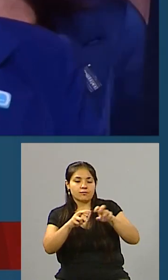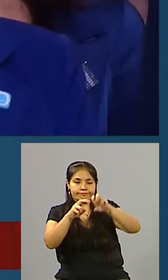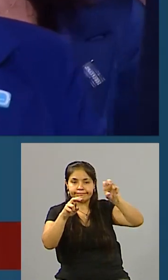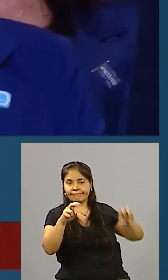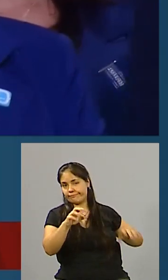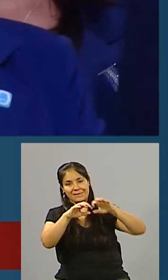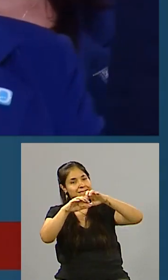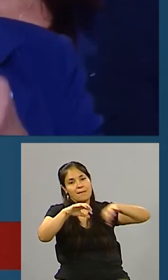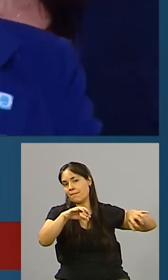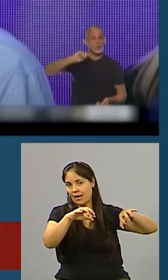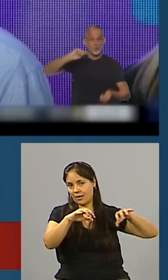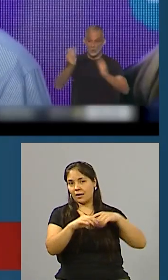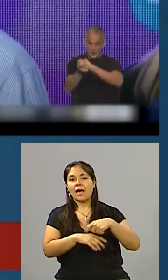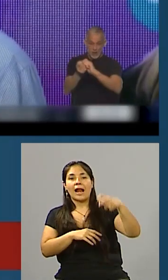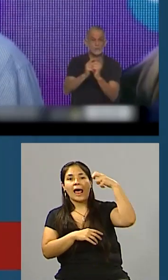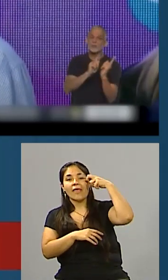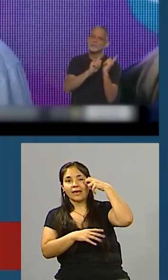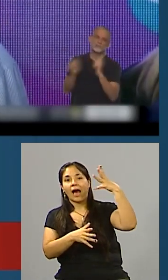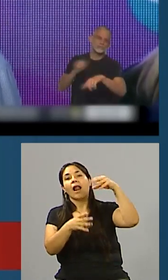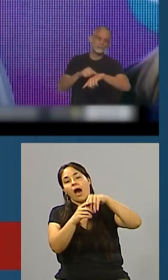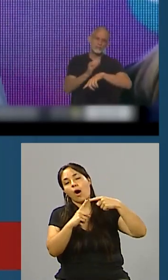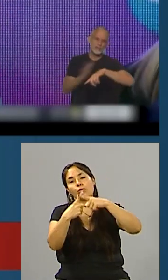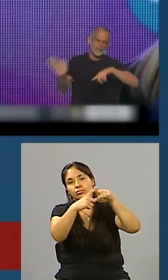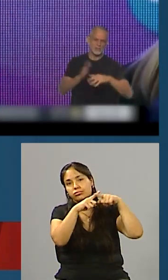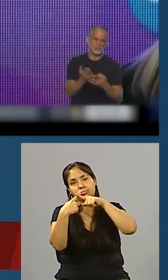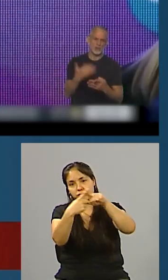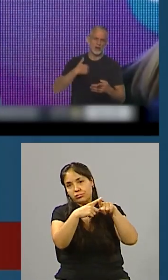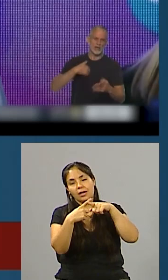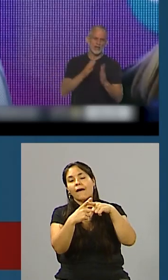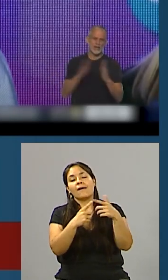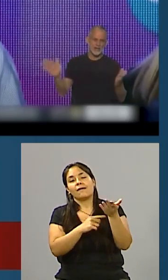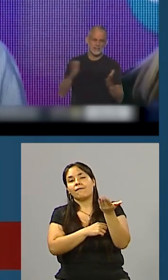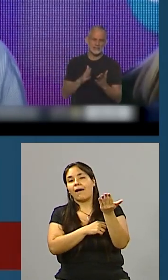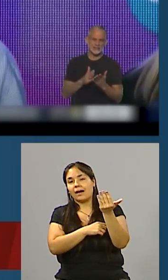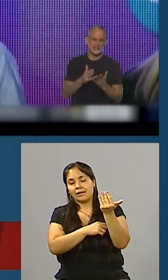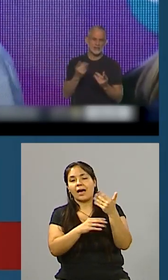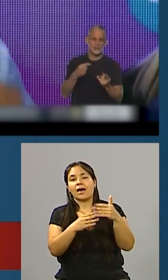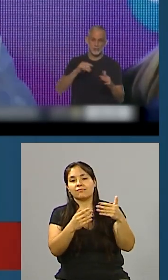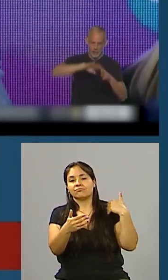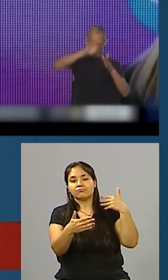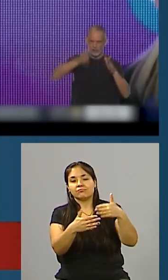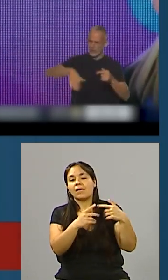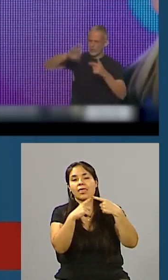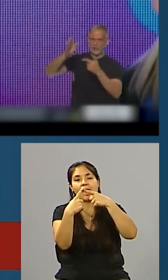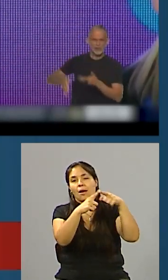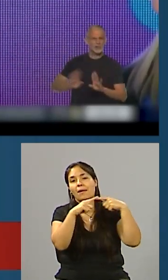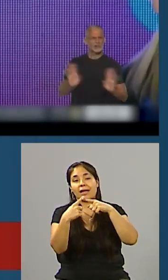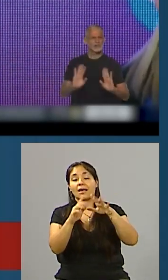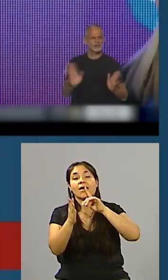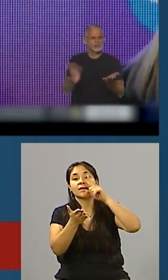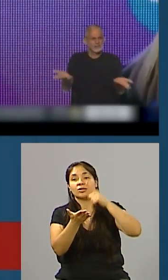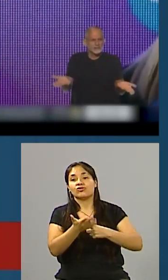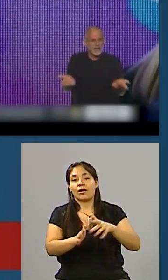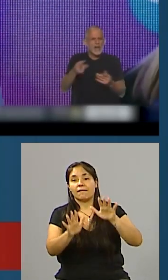inmerso en una etapa de discusión, creo que tiene una convención partidaria antes de fin de año donde podría tomar alguna